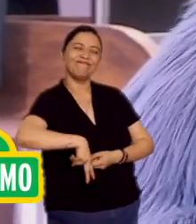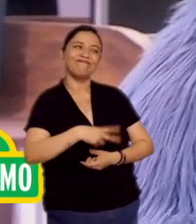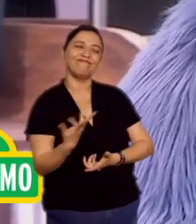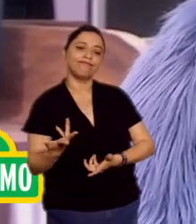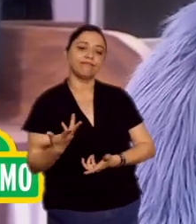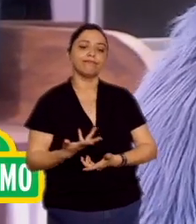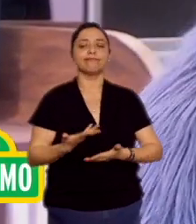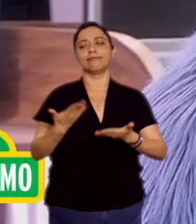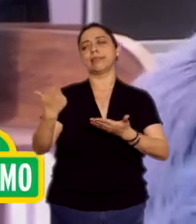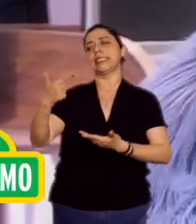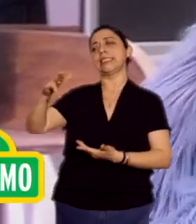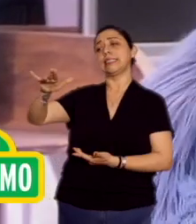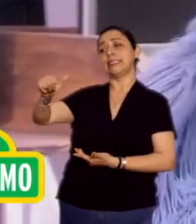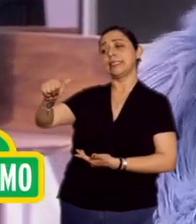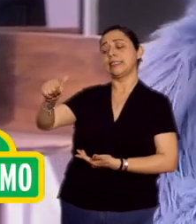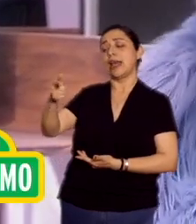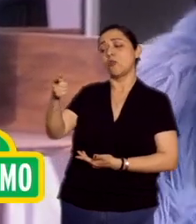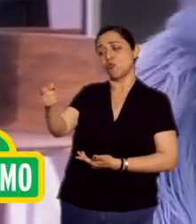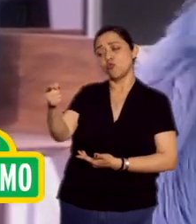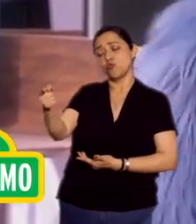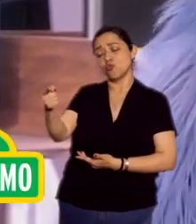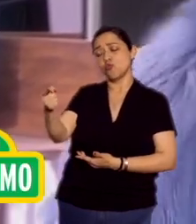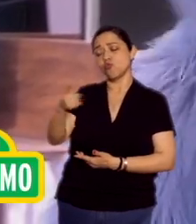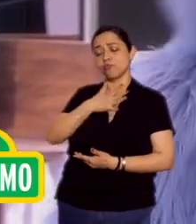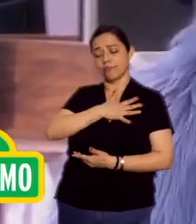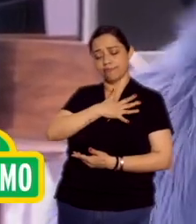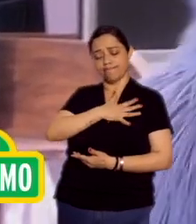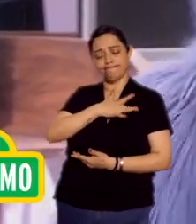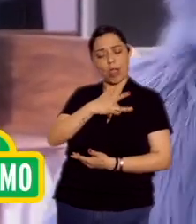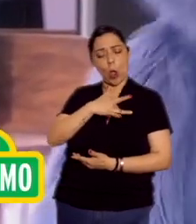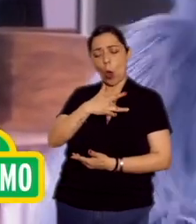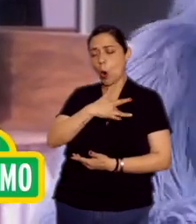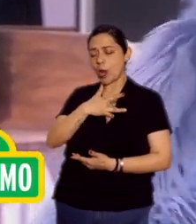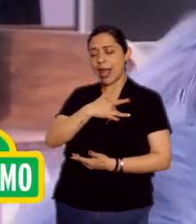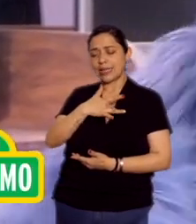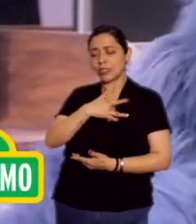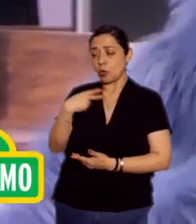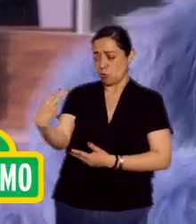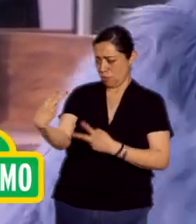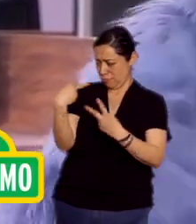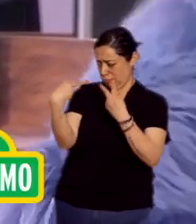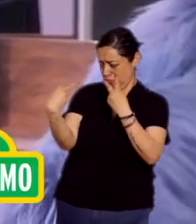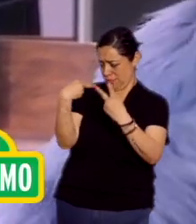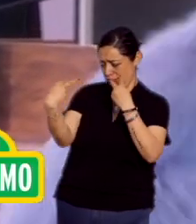Gina, con el ala en el corazón, cruzando los ojos y mirándome